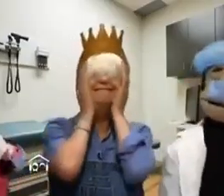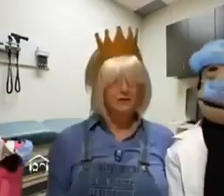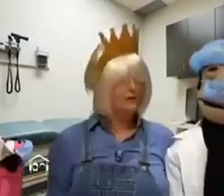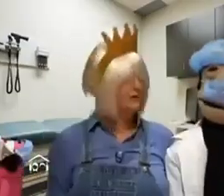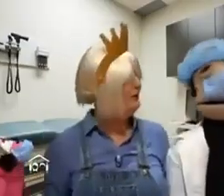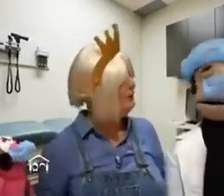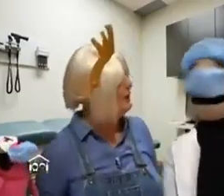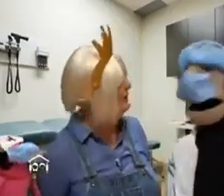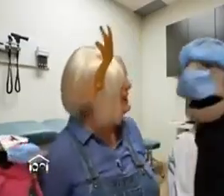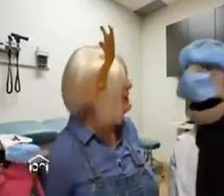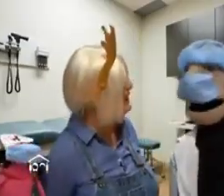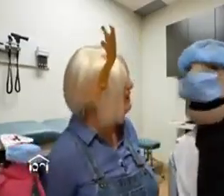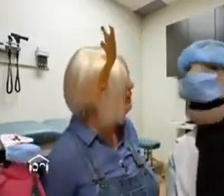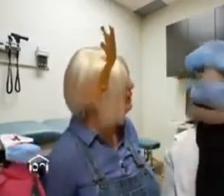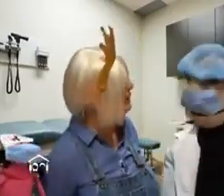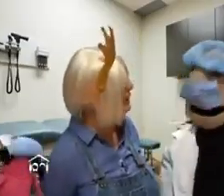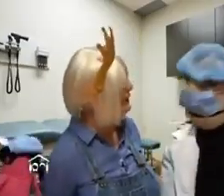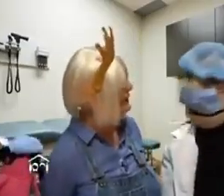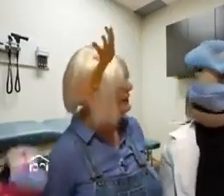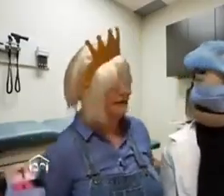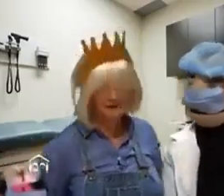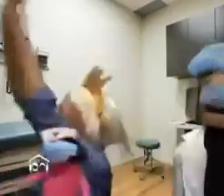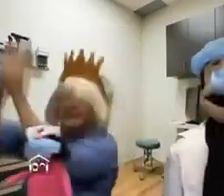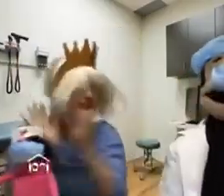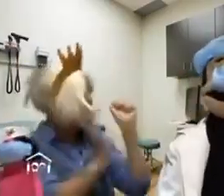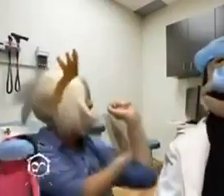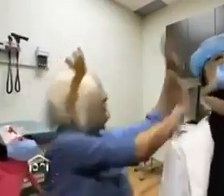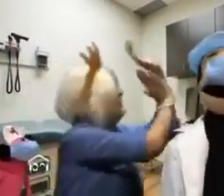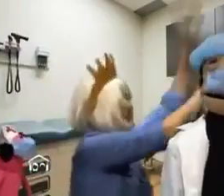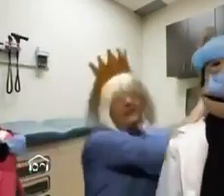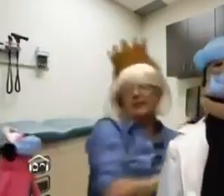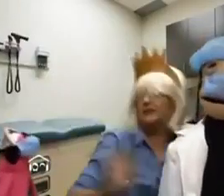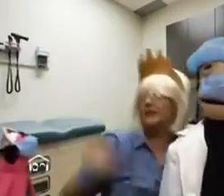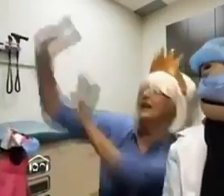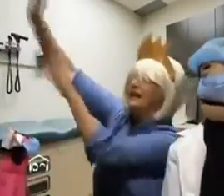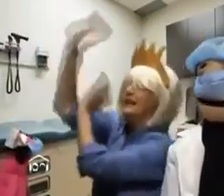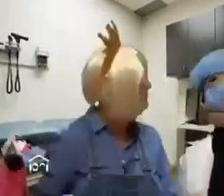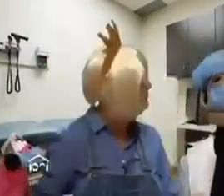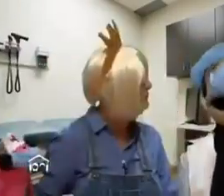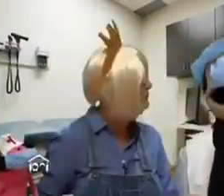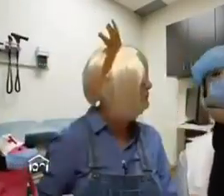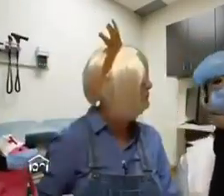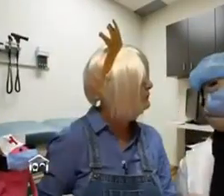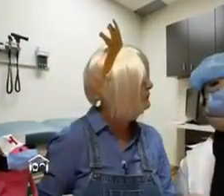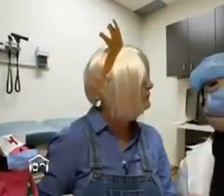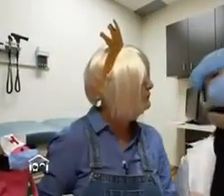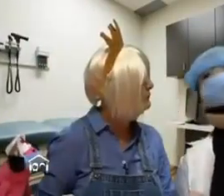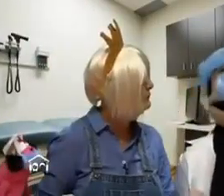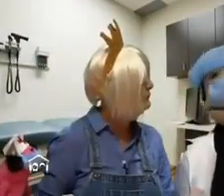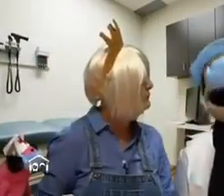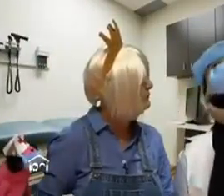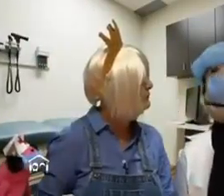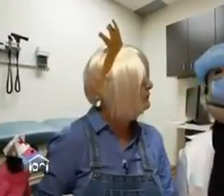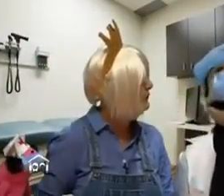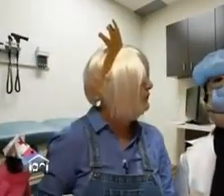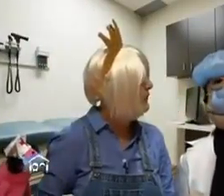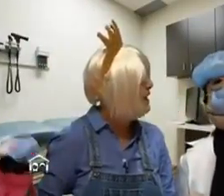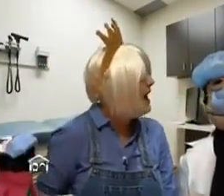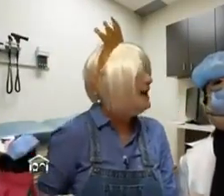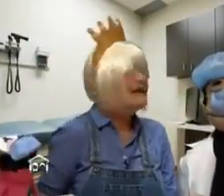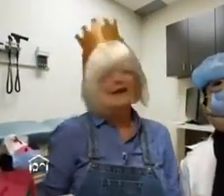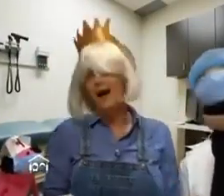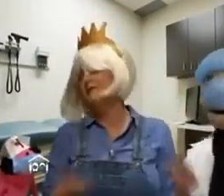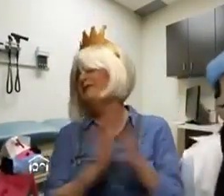incluso. ¿Cómo levanto la mirada hacia abajo? Apunte, enfermera. ¡Qué rico! A ver, por favor. Bueno, tenemos un